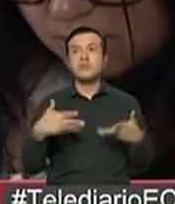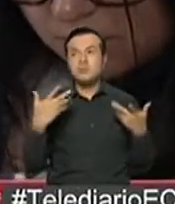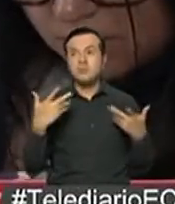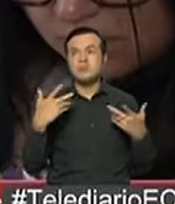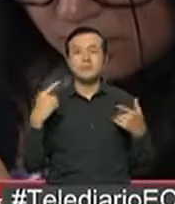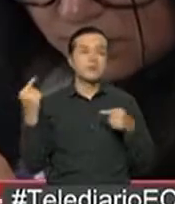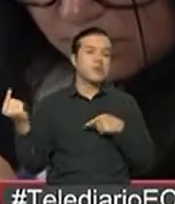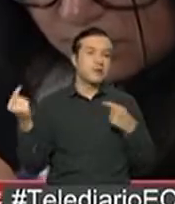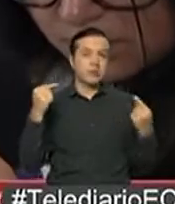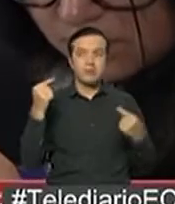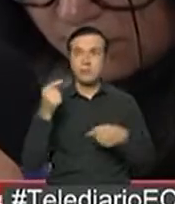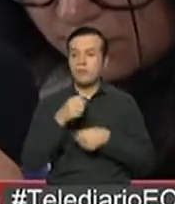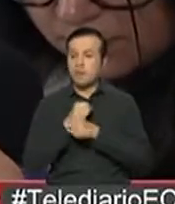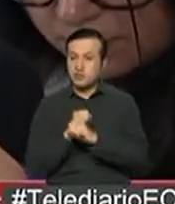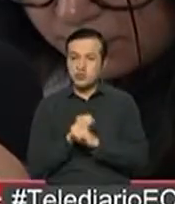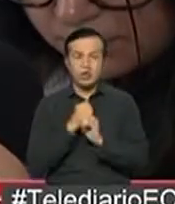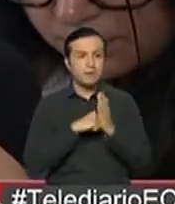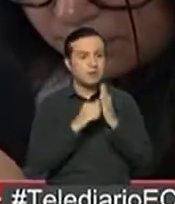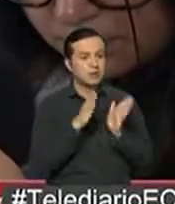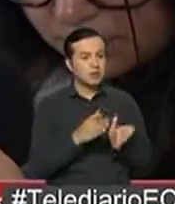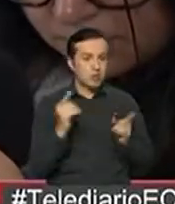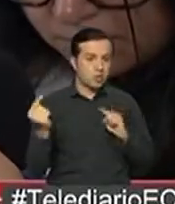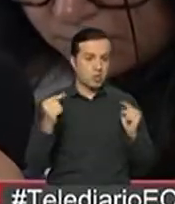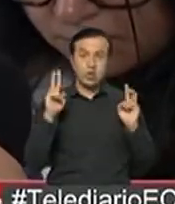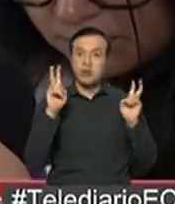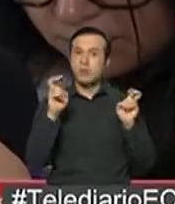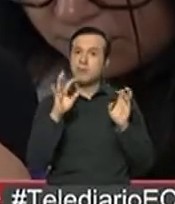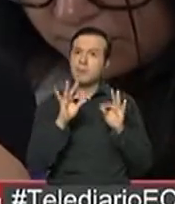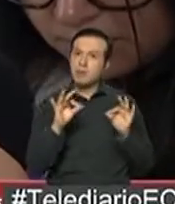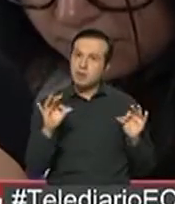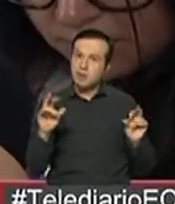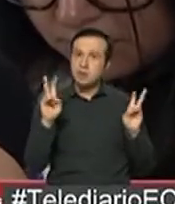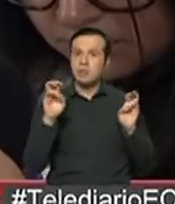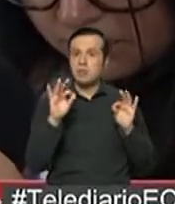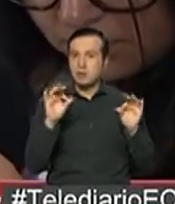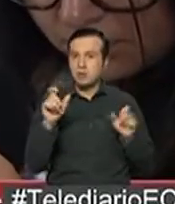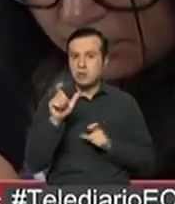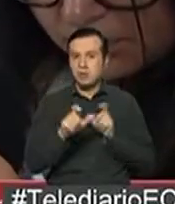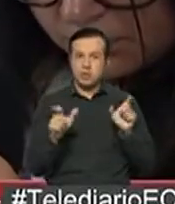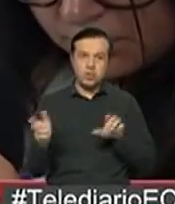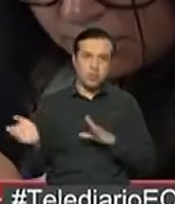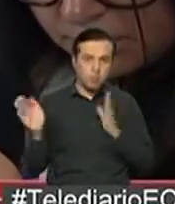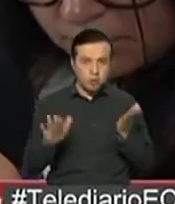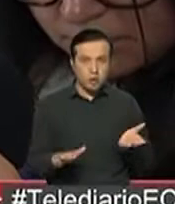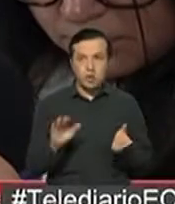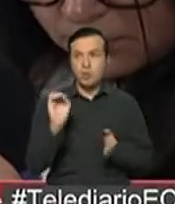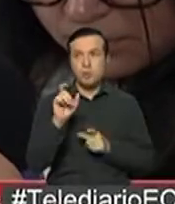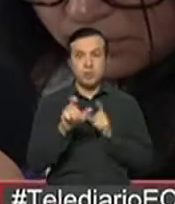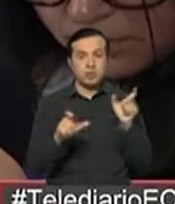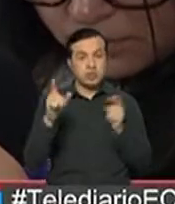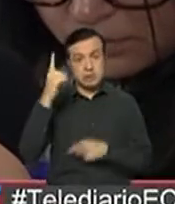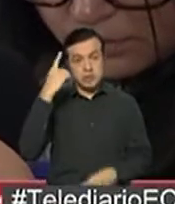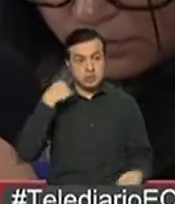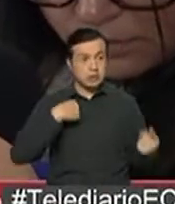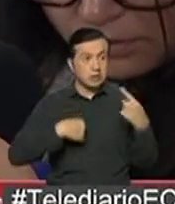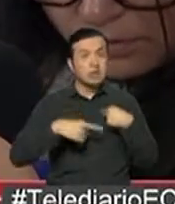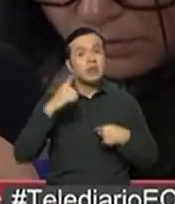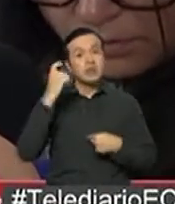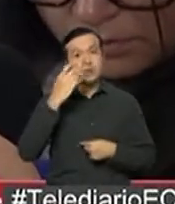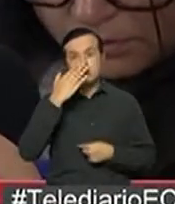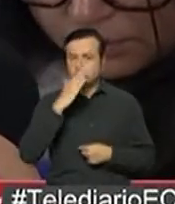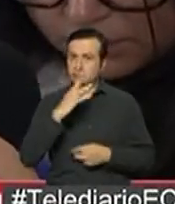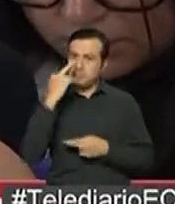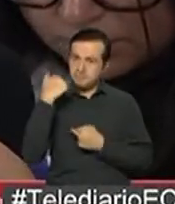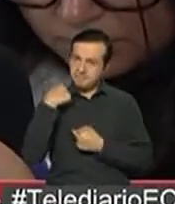un ministerio y una defensoría es que un tema tan delicado como el tema de personas fallecidas o de personas heridas tiene que tratarse con